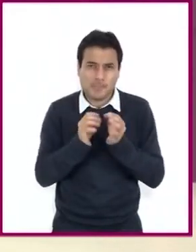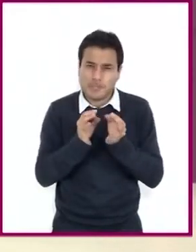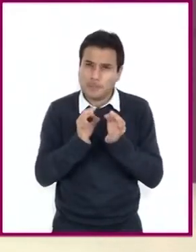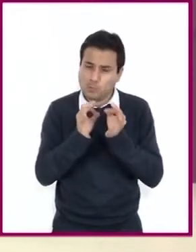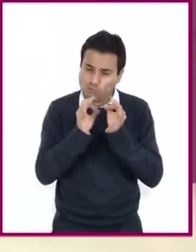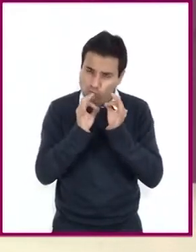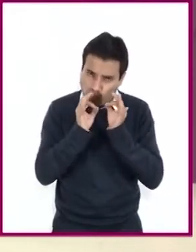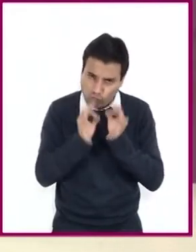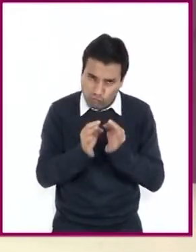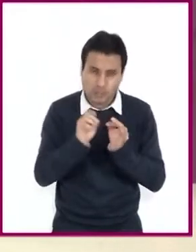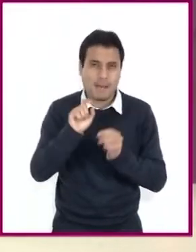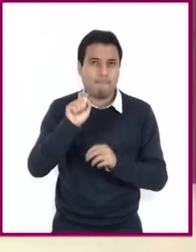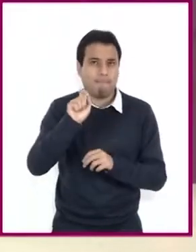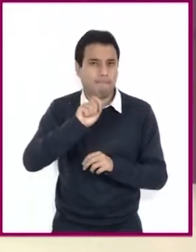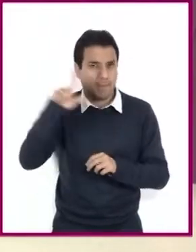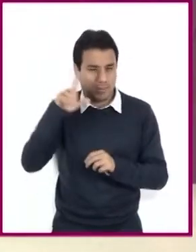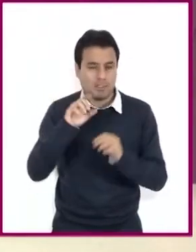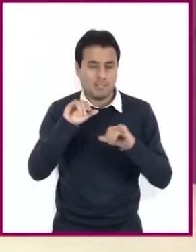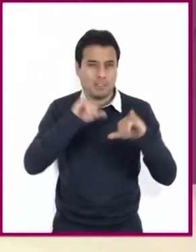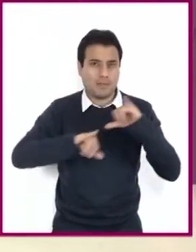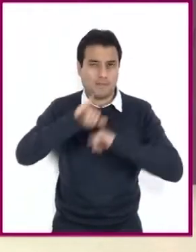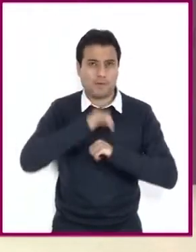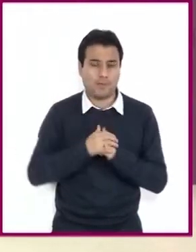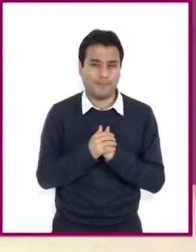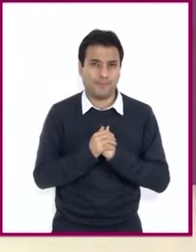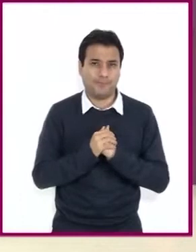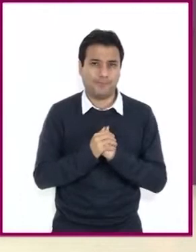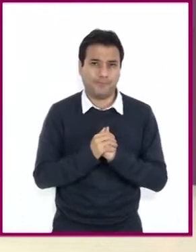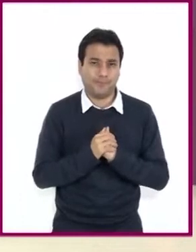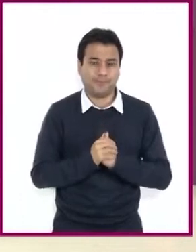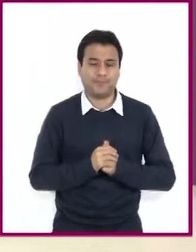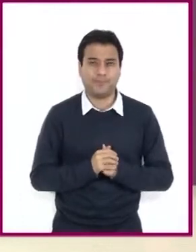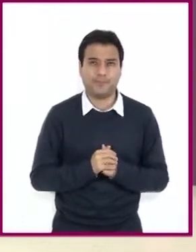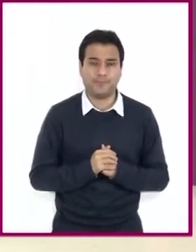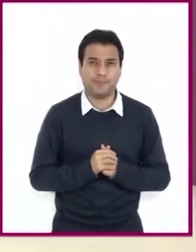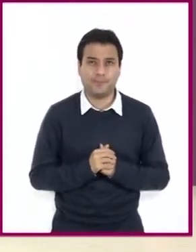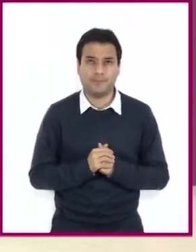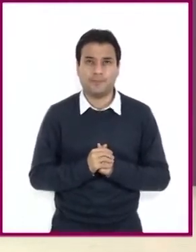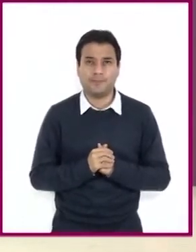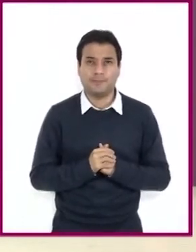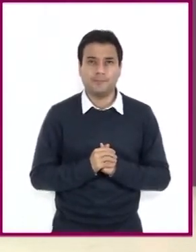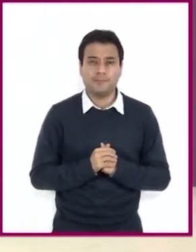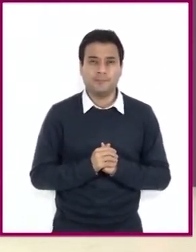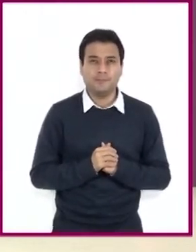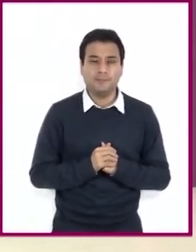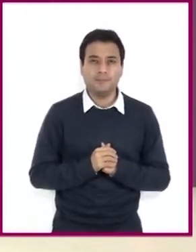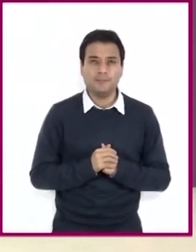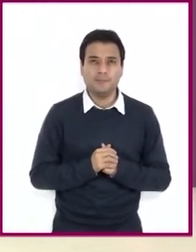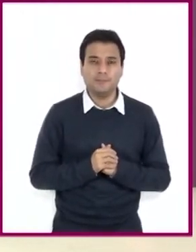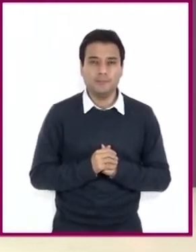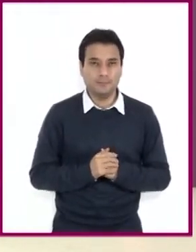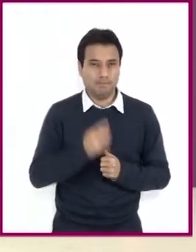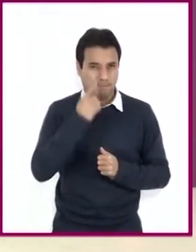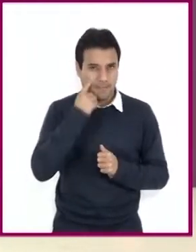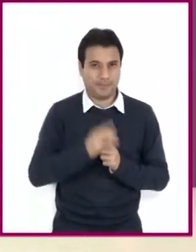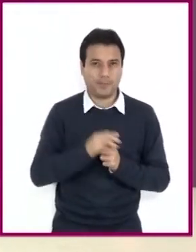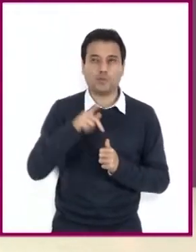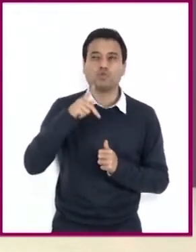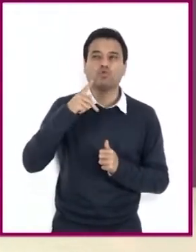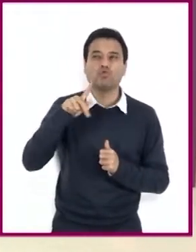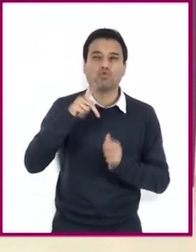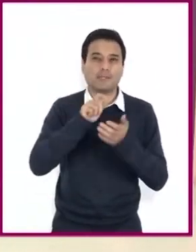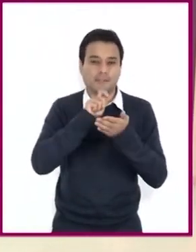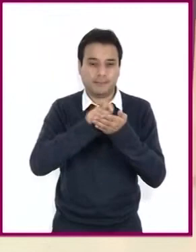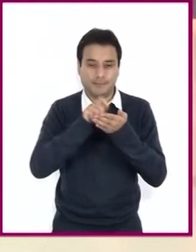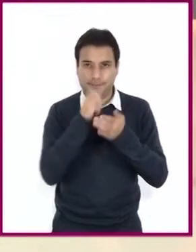de experimento científico y no solo a las notas de observación. Analicémoslo para localizar los elementos